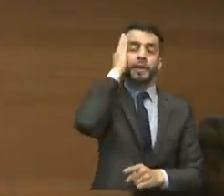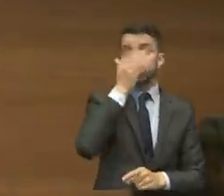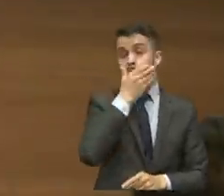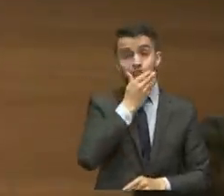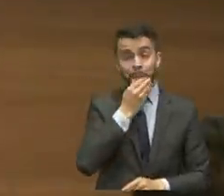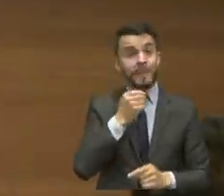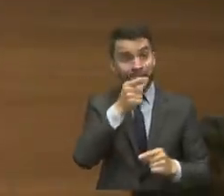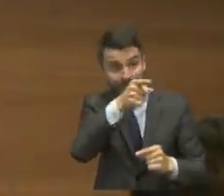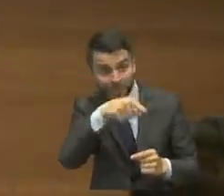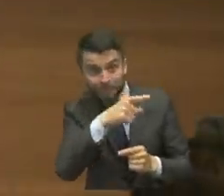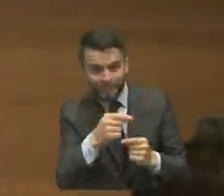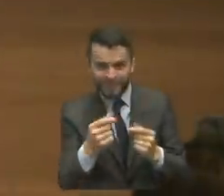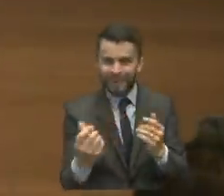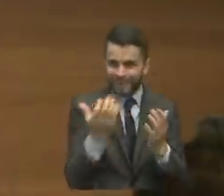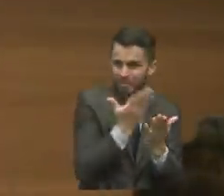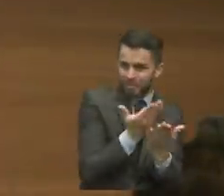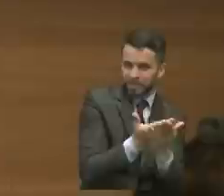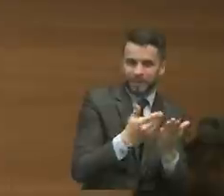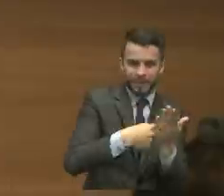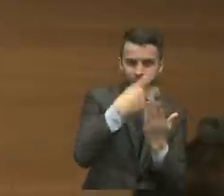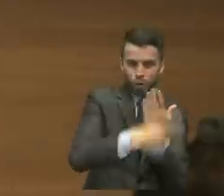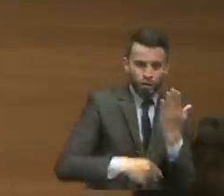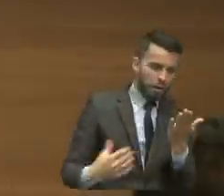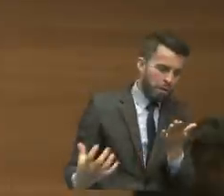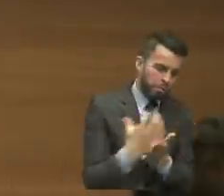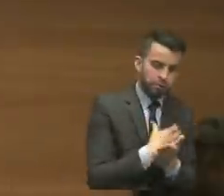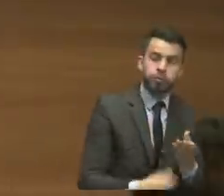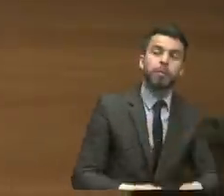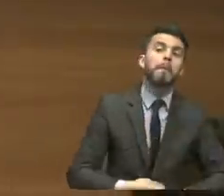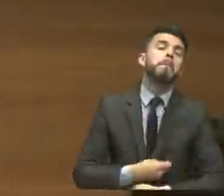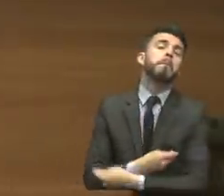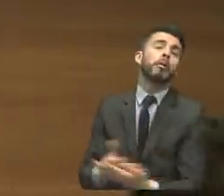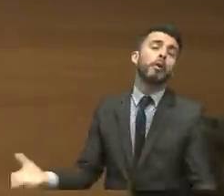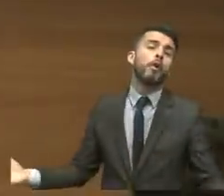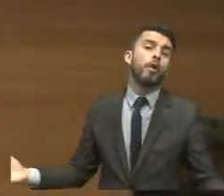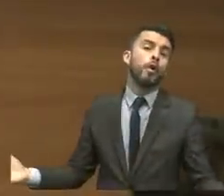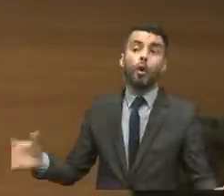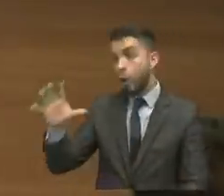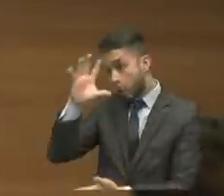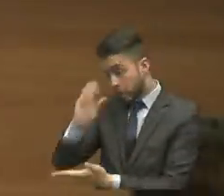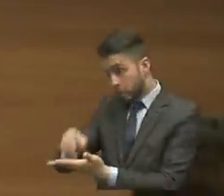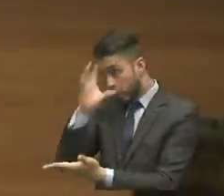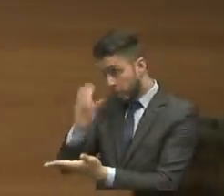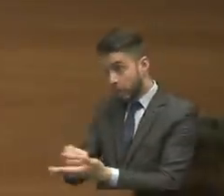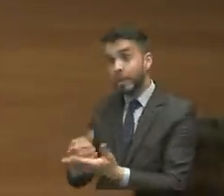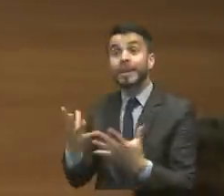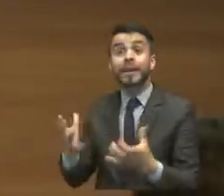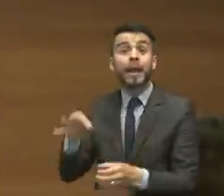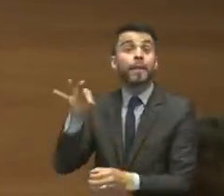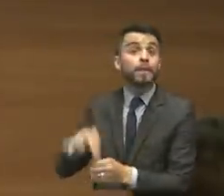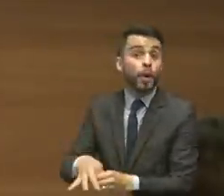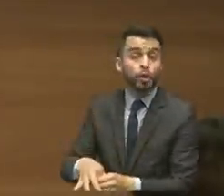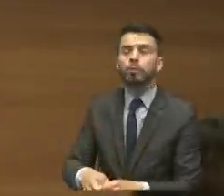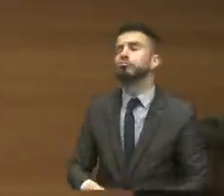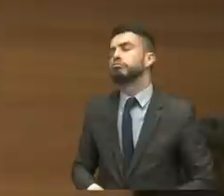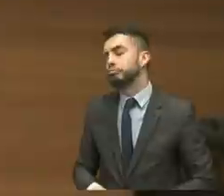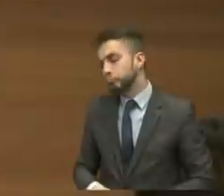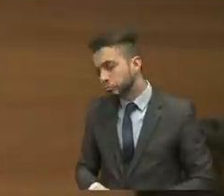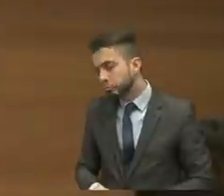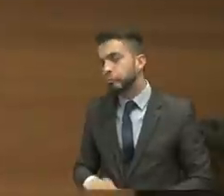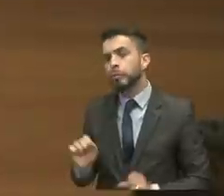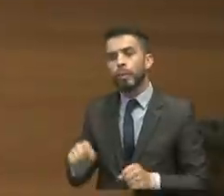diferentes herramientas para poder consultar la opinión, pero incluso si tuviéramos que someter a votación, podemos hacerlo a través de